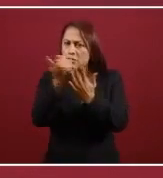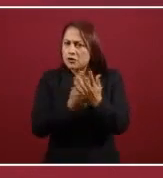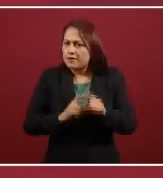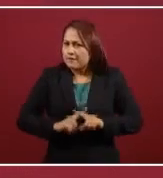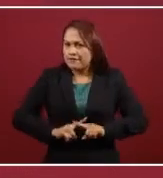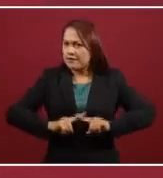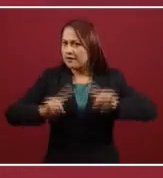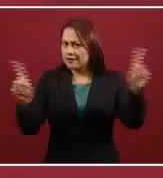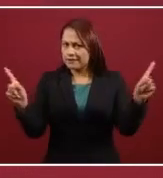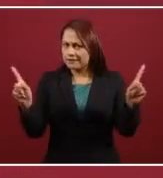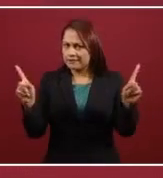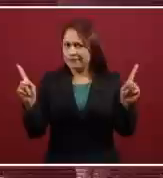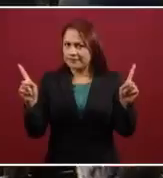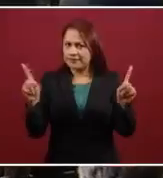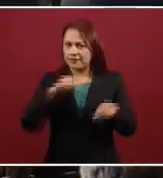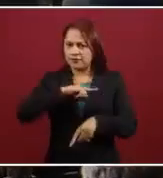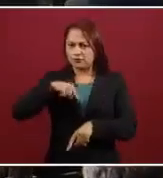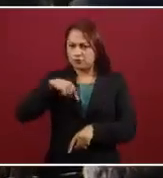Y no engañamos a nadie.